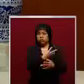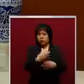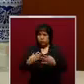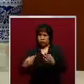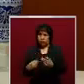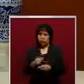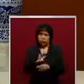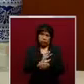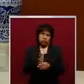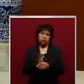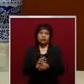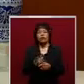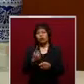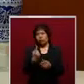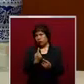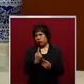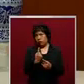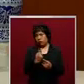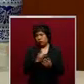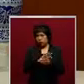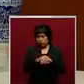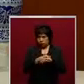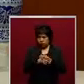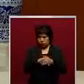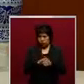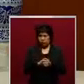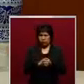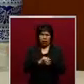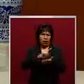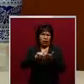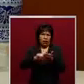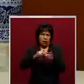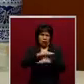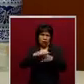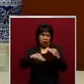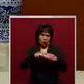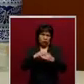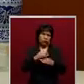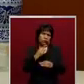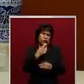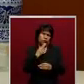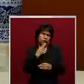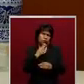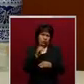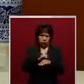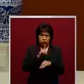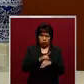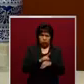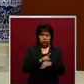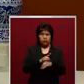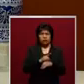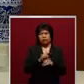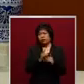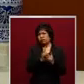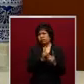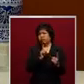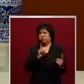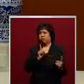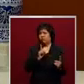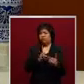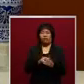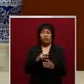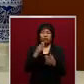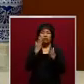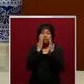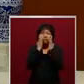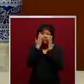de COVID-19. Lavarse las manos, desinfectar y limpiar objetos y superficies de uso común, mantener una sana distancia y no tocarse la